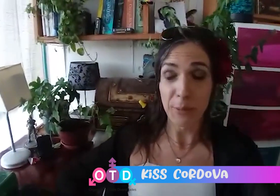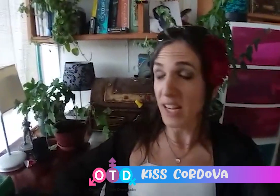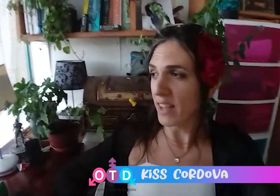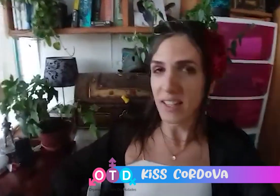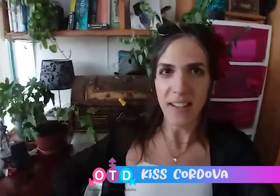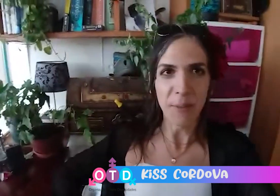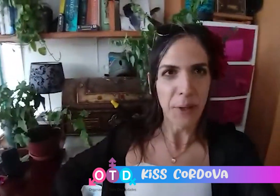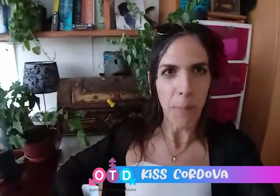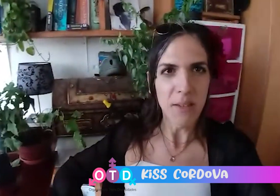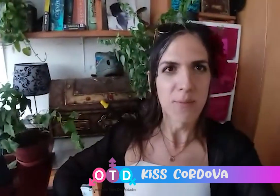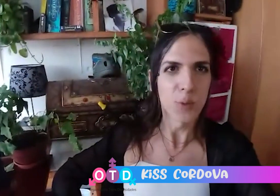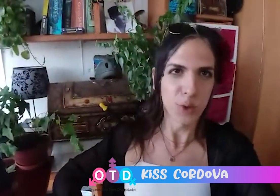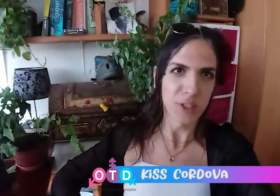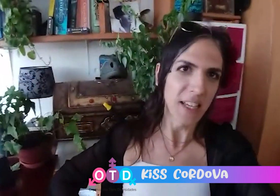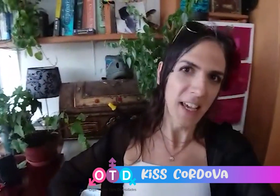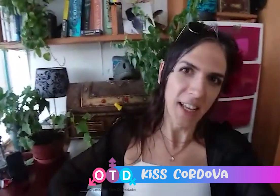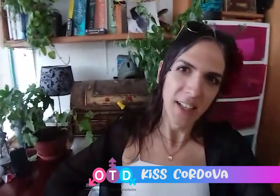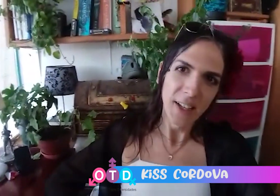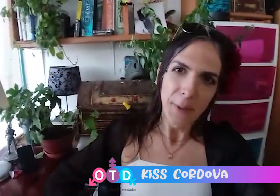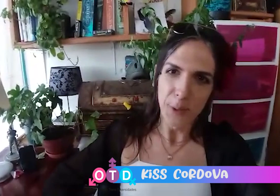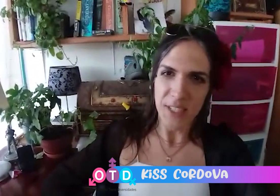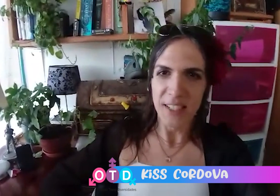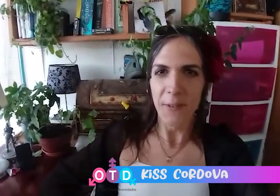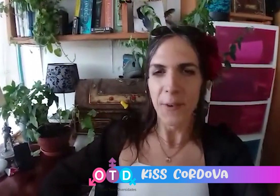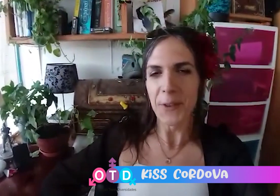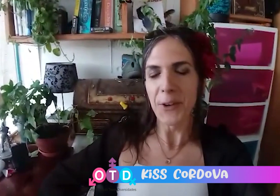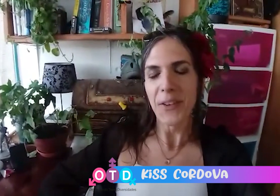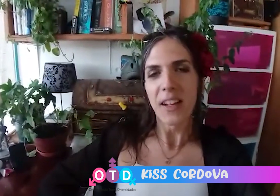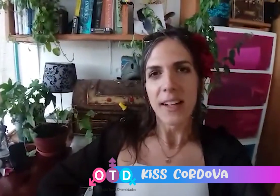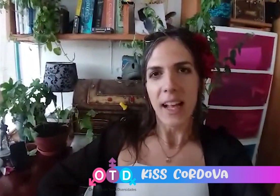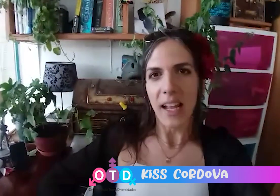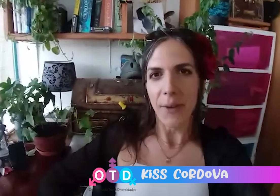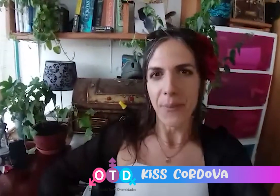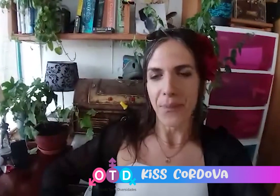Como se podrán imaginar, siempre nos piden muchos talleres, muchas en el fondo,